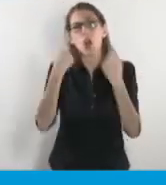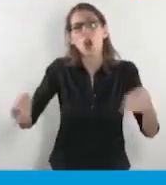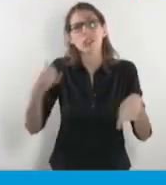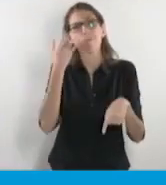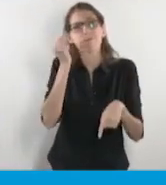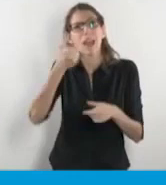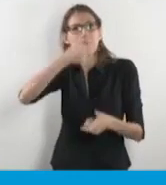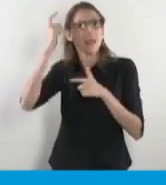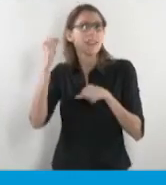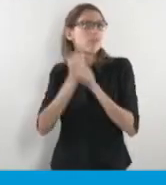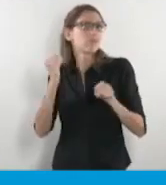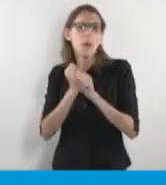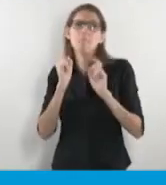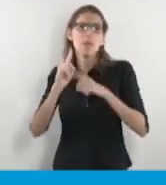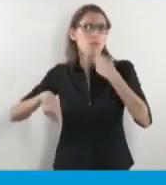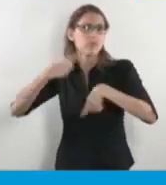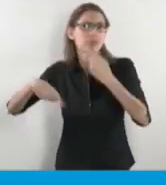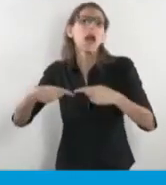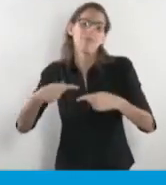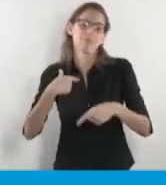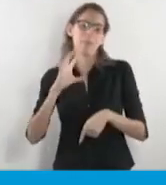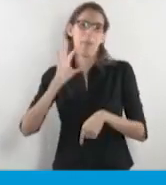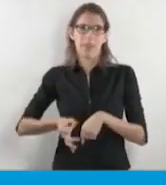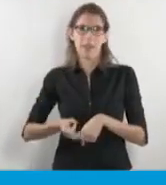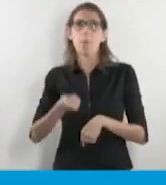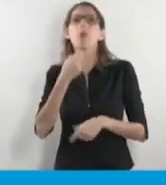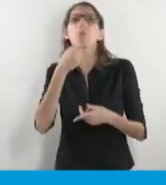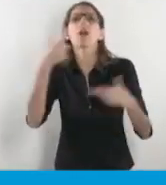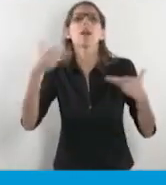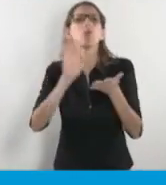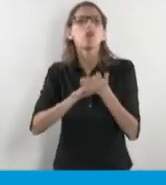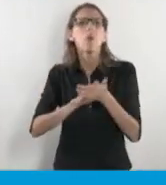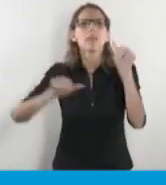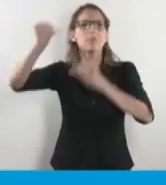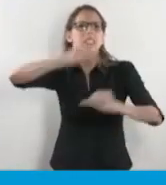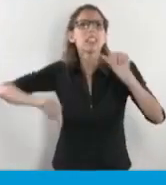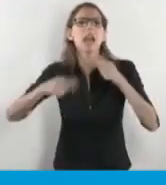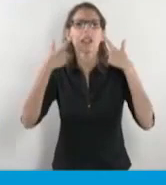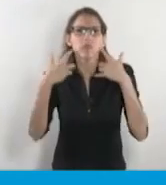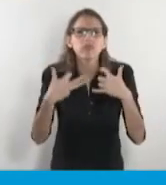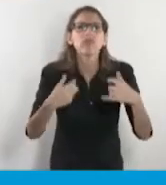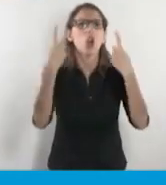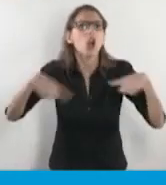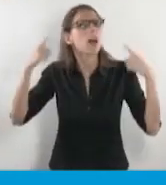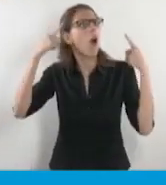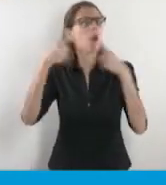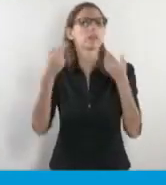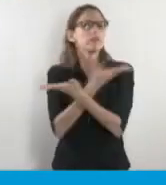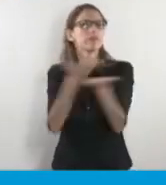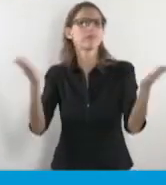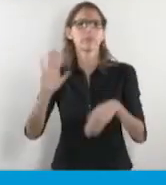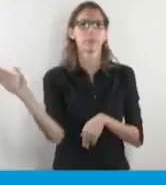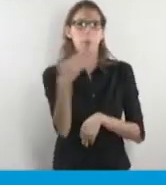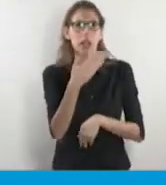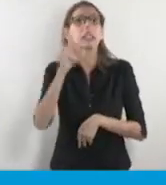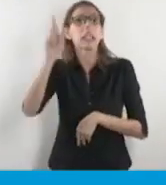respecto a el acceso abierto al conocimiento científico y la asegurar el acceso virtual remoto y